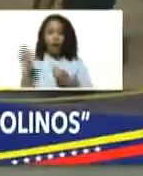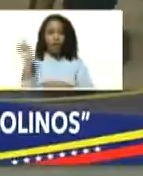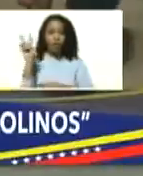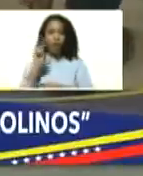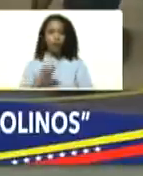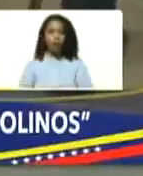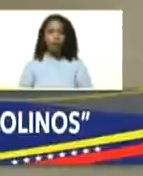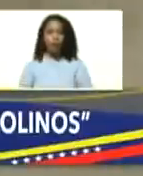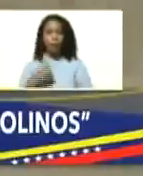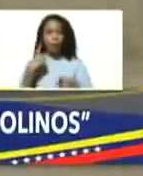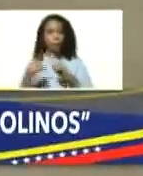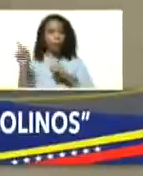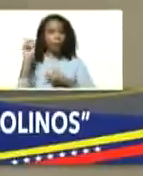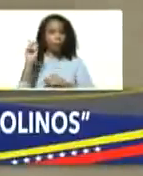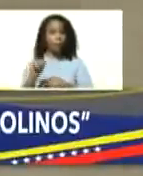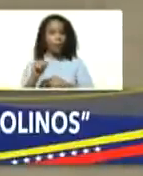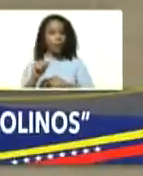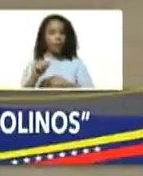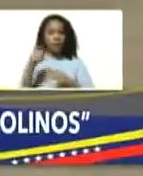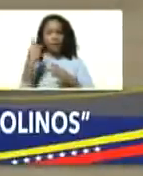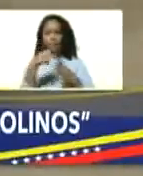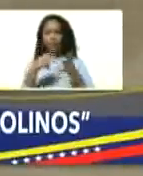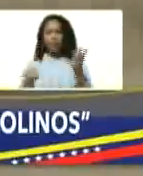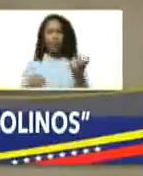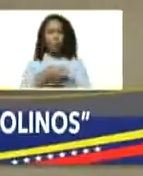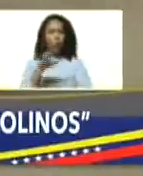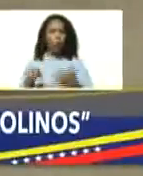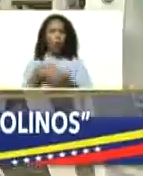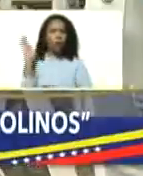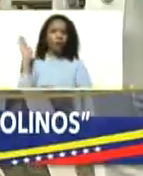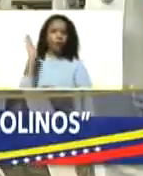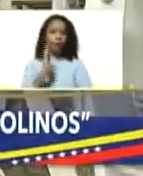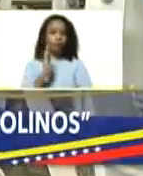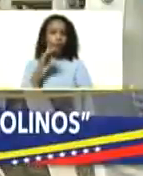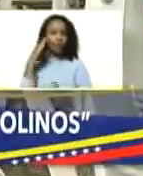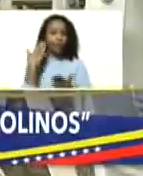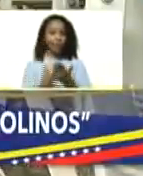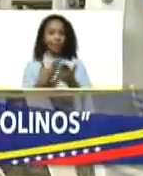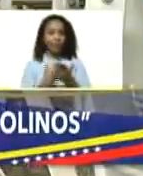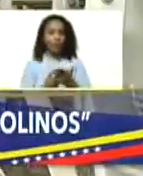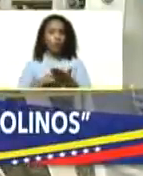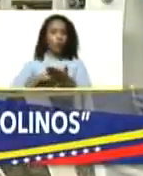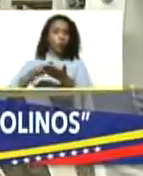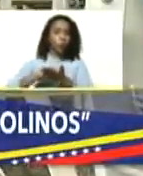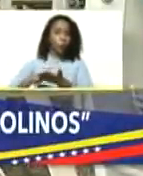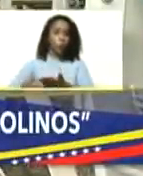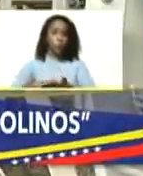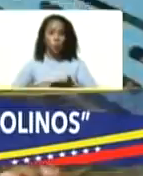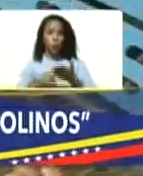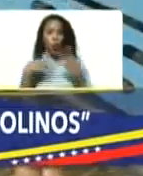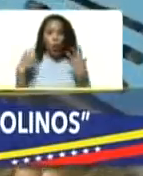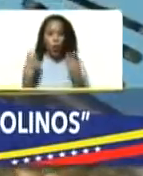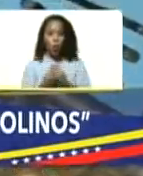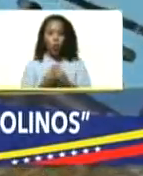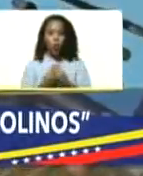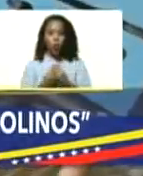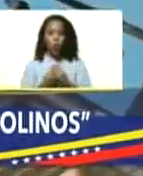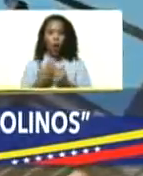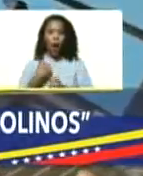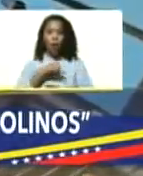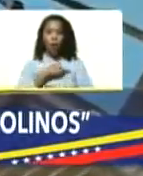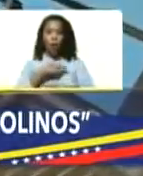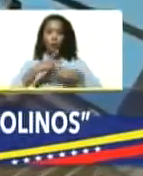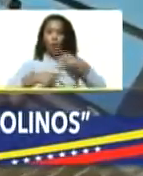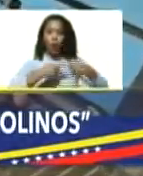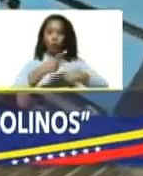pero también múltiples problemas venidos hemos venido resolviendo junto a nuestros